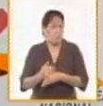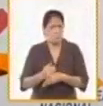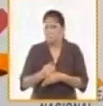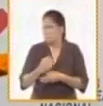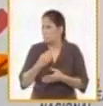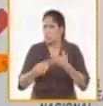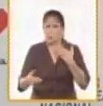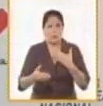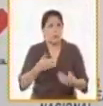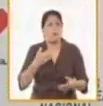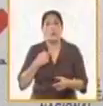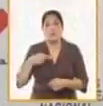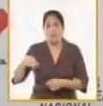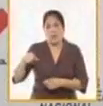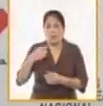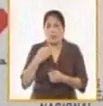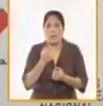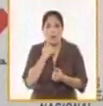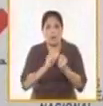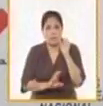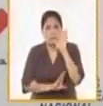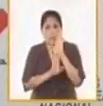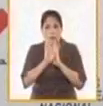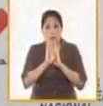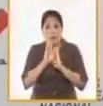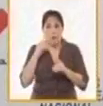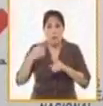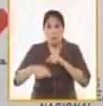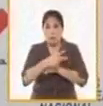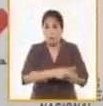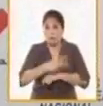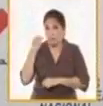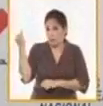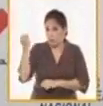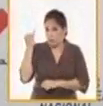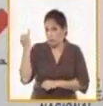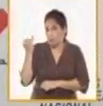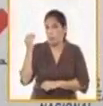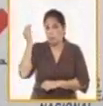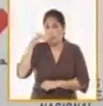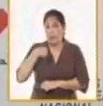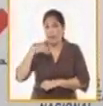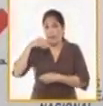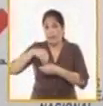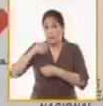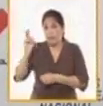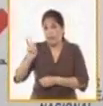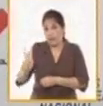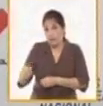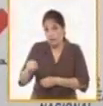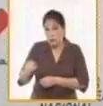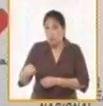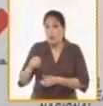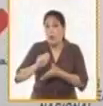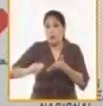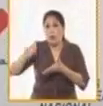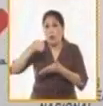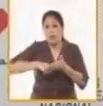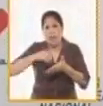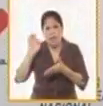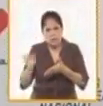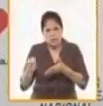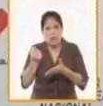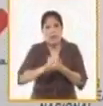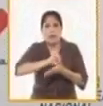tiene Venezuela. Para el mundo internacional, creo que si en Venezuela se vota de esta manera, también ganan